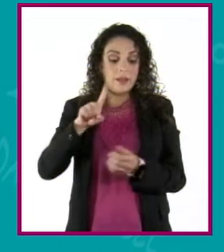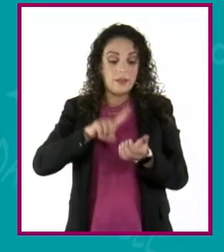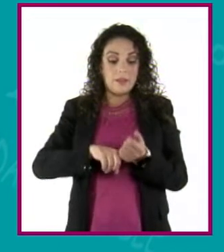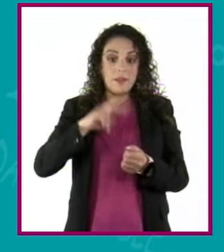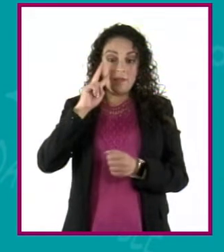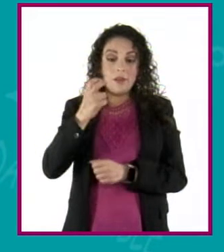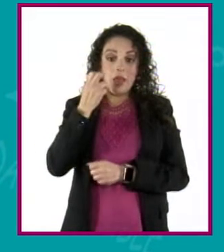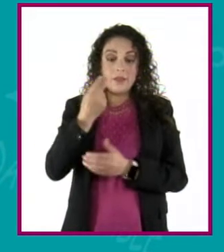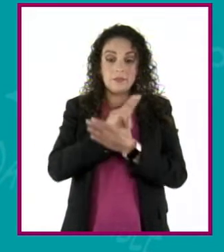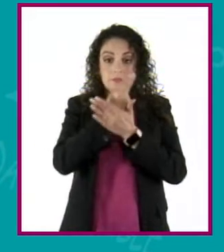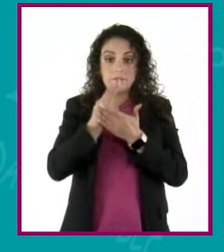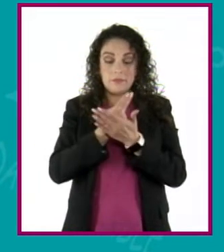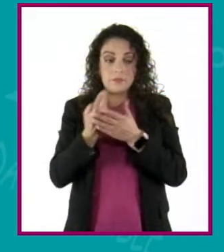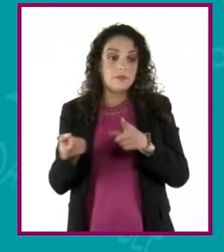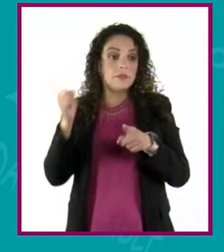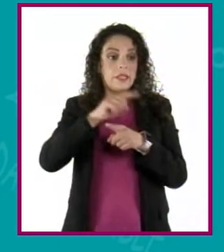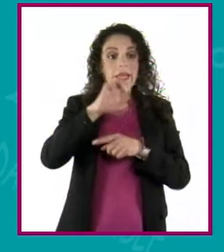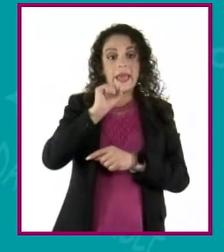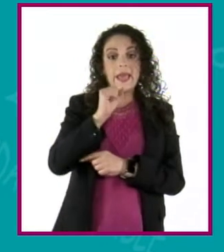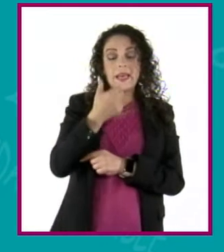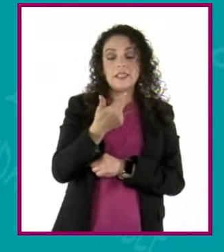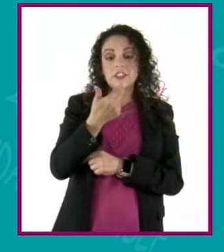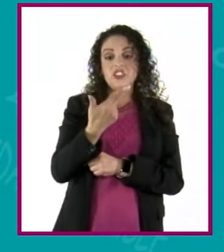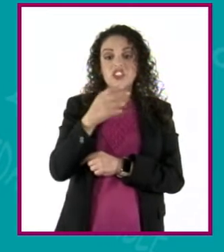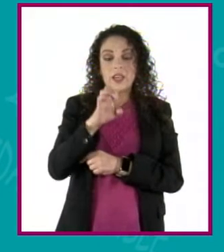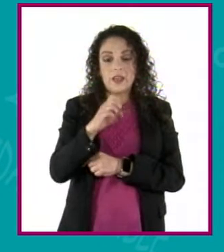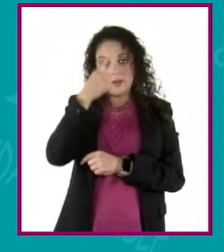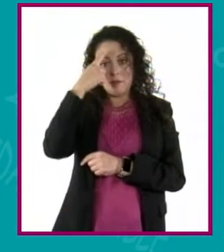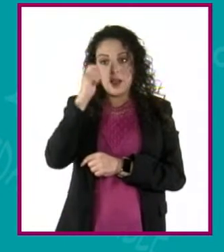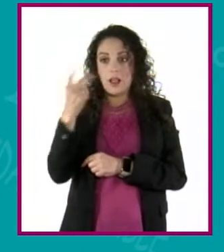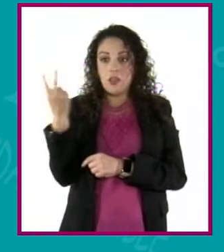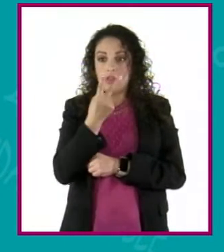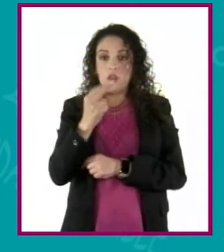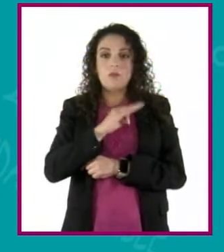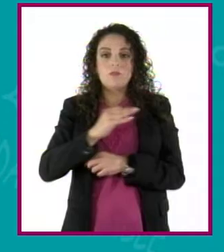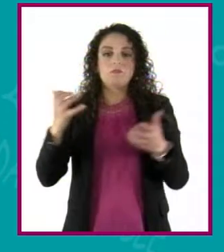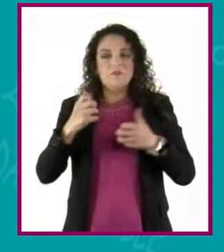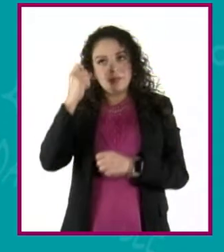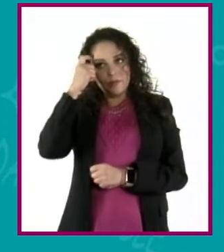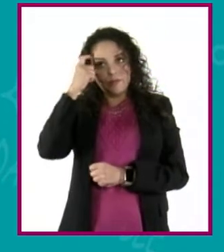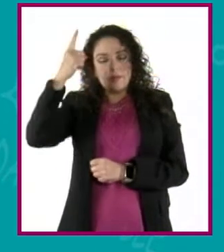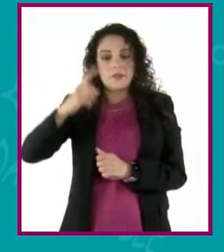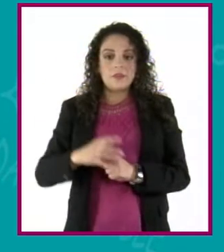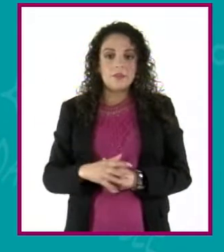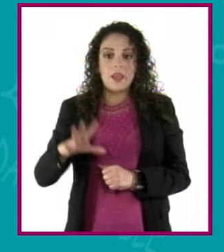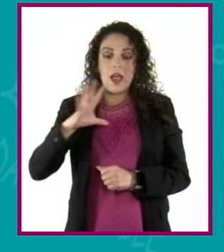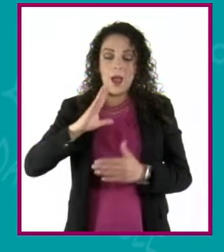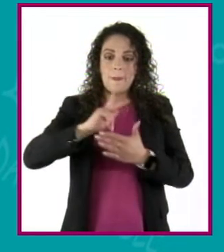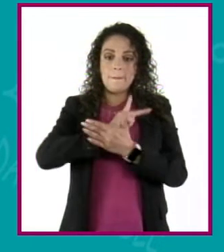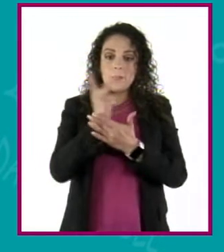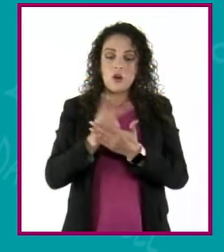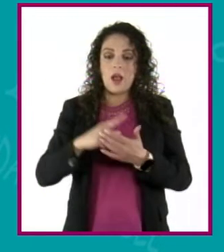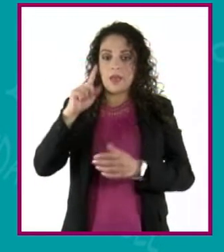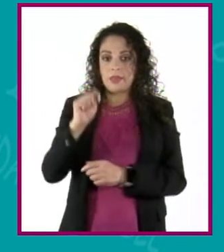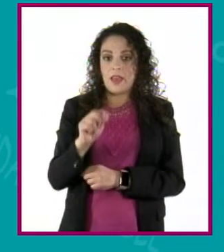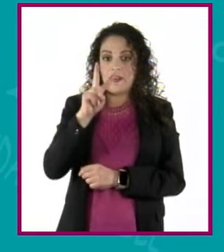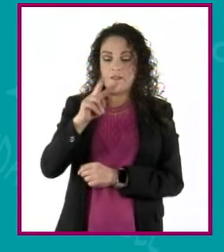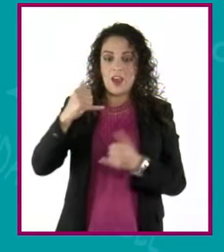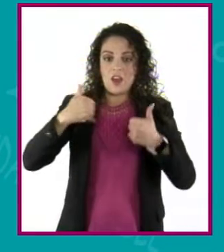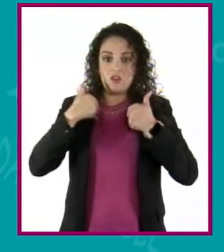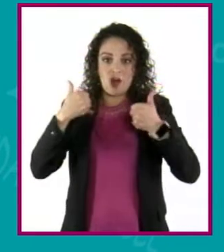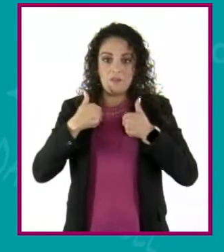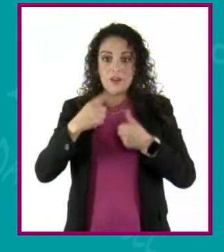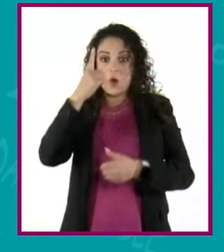su vez inspiró a Escher, creando así una inspiración recíproca. Hay un programa de jóvenes en TV que pueden ver dedicado a